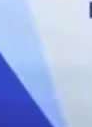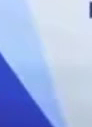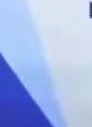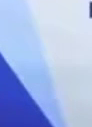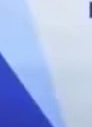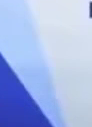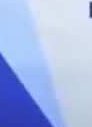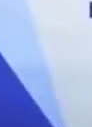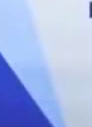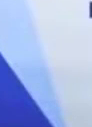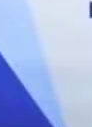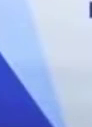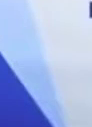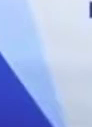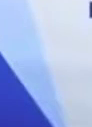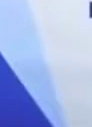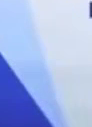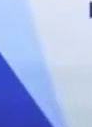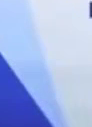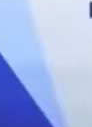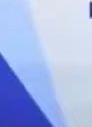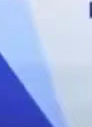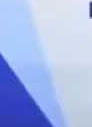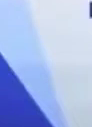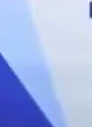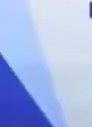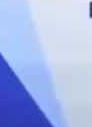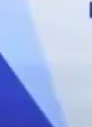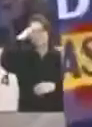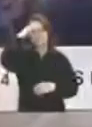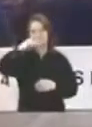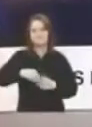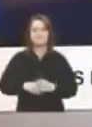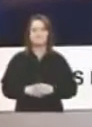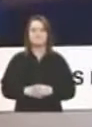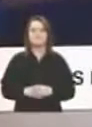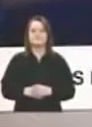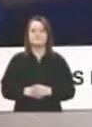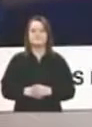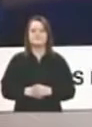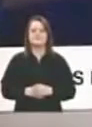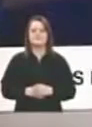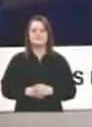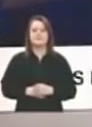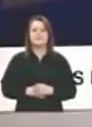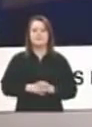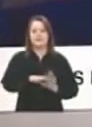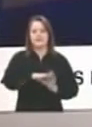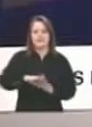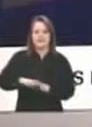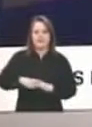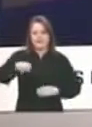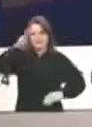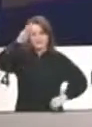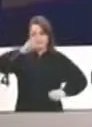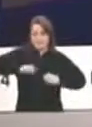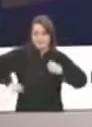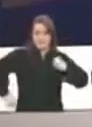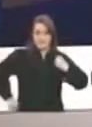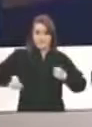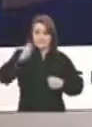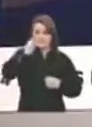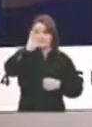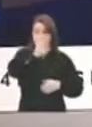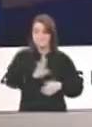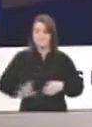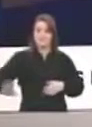Este programa es familiar. Contiene escenas de sexo y violencia. El Ejército Nacional entregó en Neiva